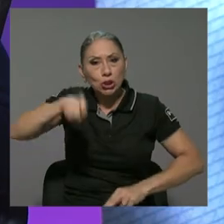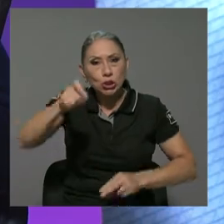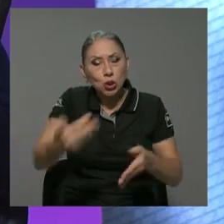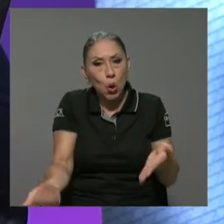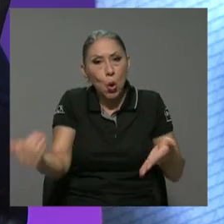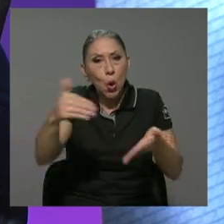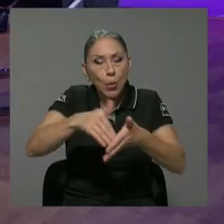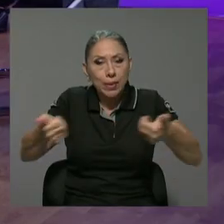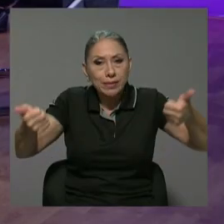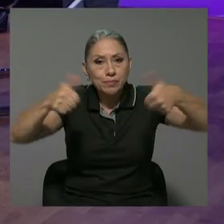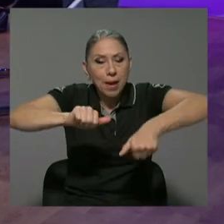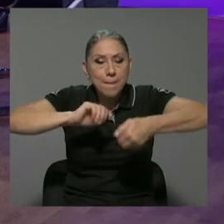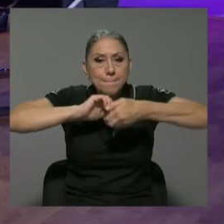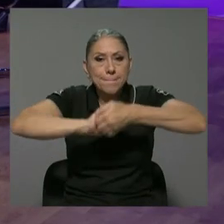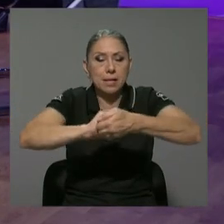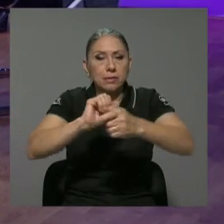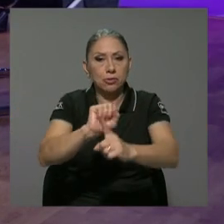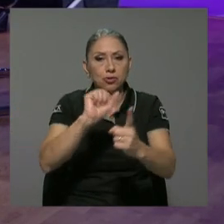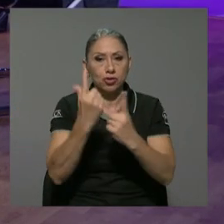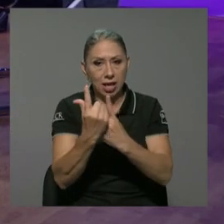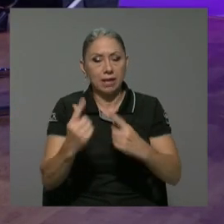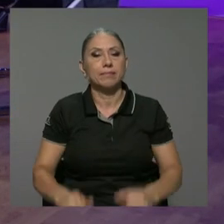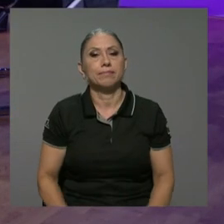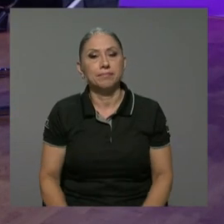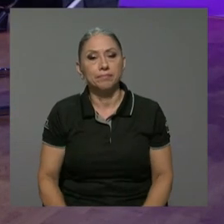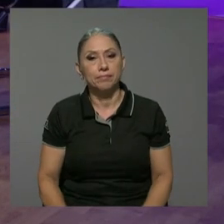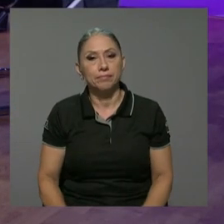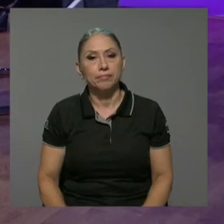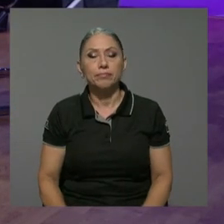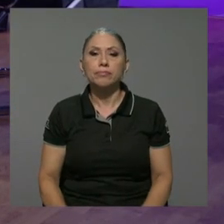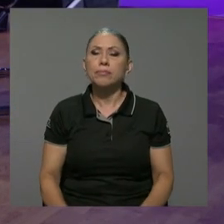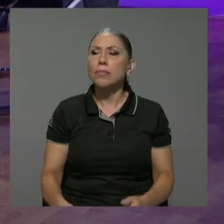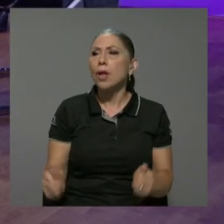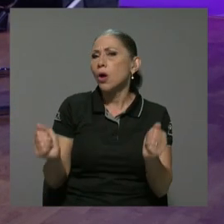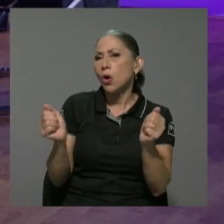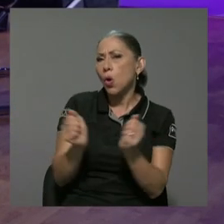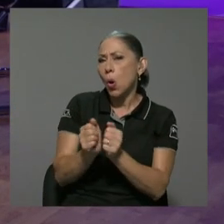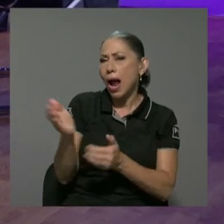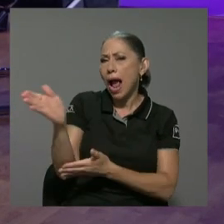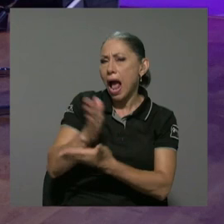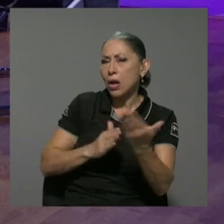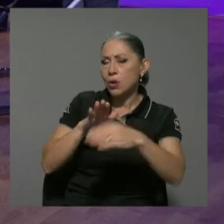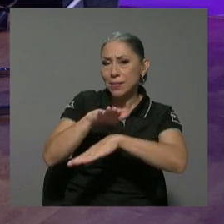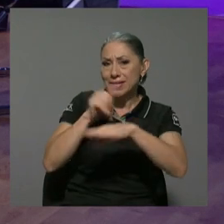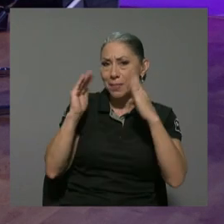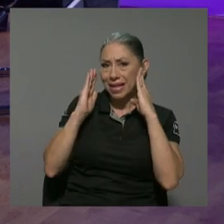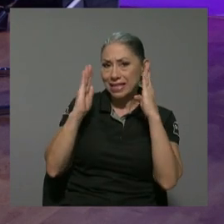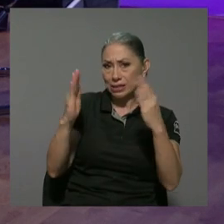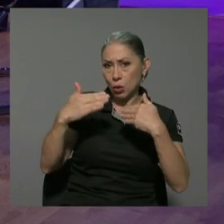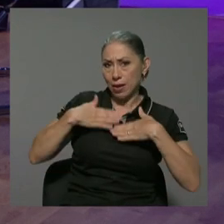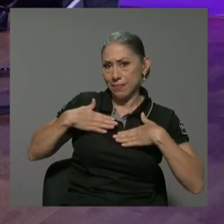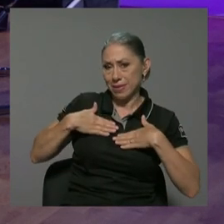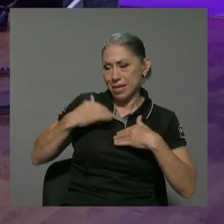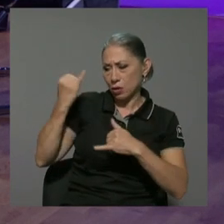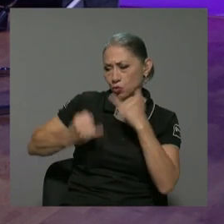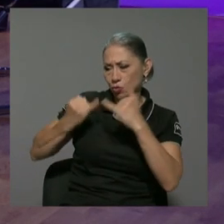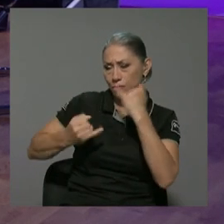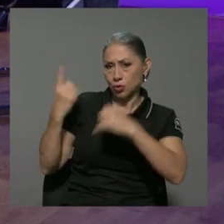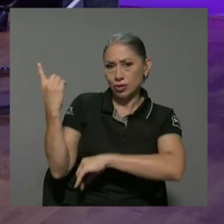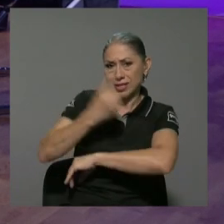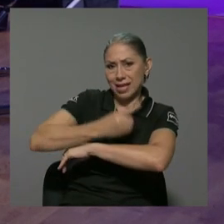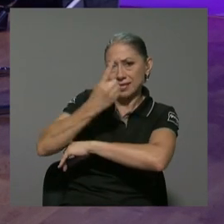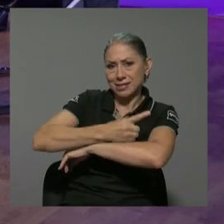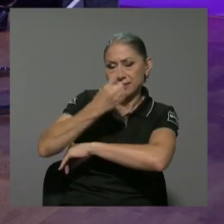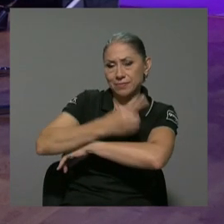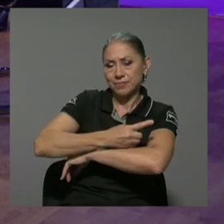social. Con un elemento que me viene llamando mucho la atención en los últimos días,